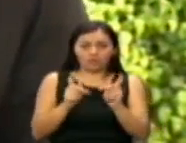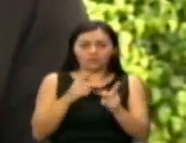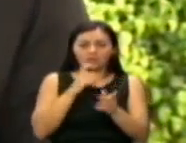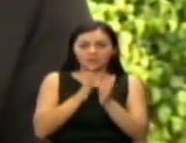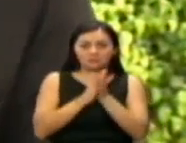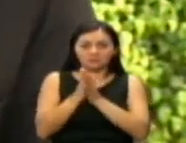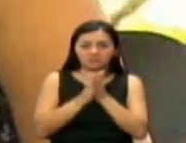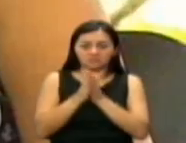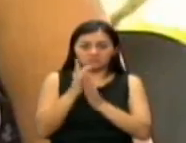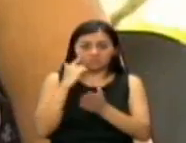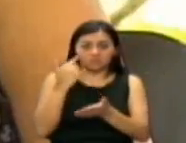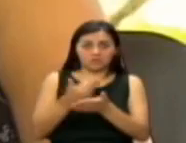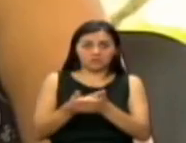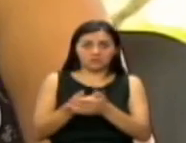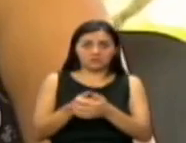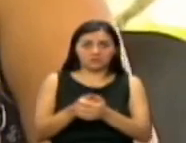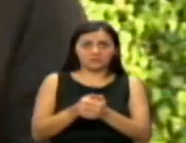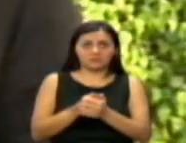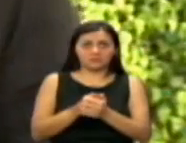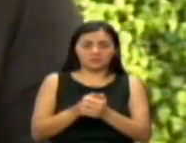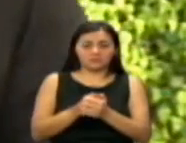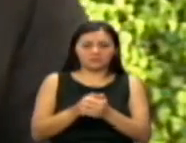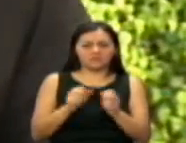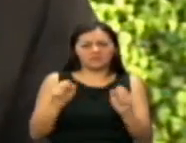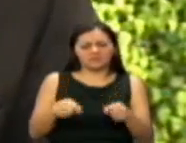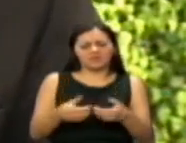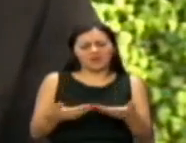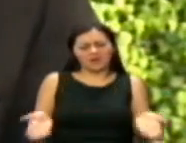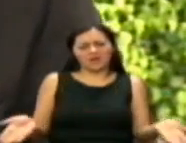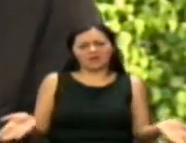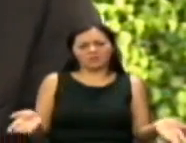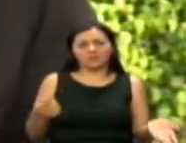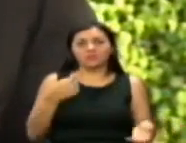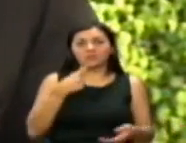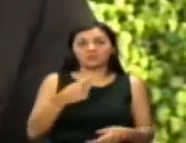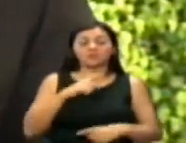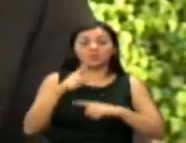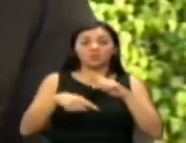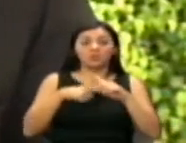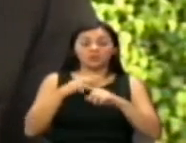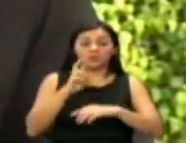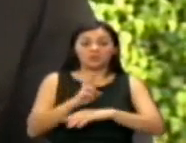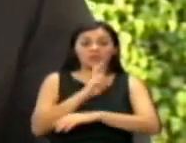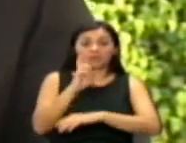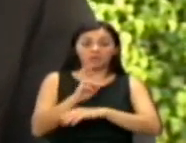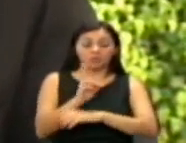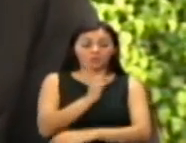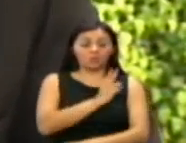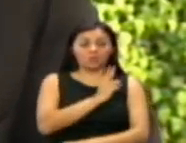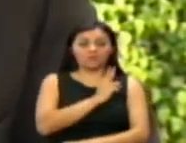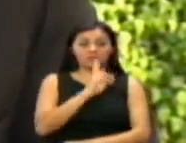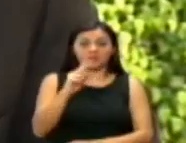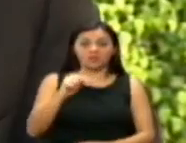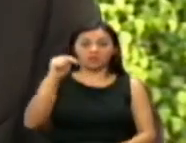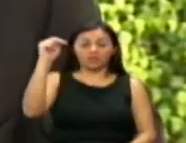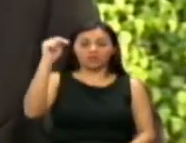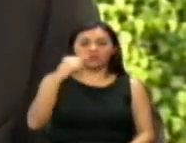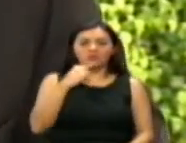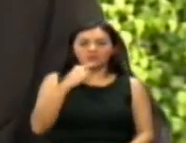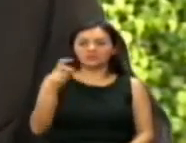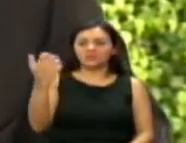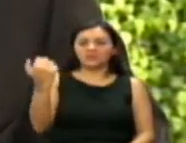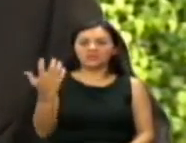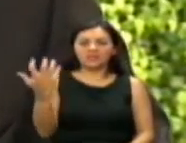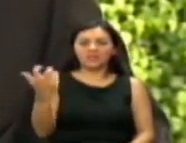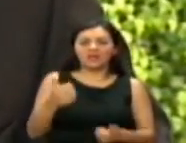oportunista? ¿Ah? ¿Piensa que es un oportunista? Sí, un bailarín de primera, pues, pero vaya, vea, cuando era rector de la Universidad del Norte, cuando se estaba palanqueando la candidatura